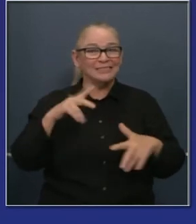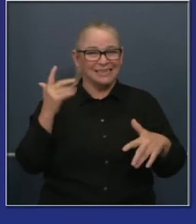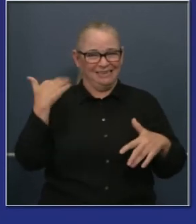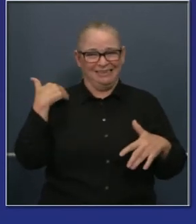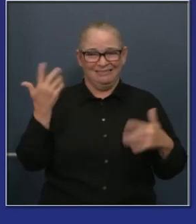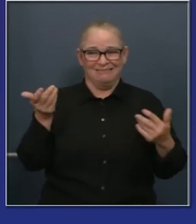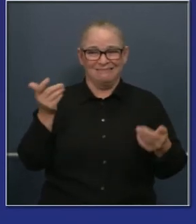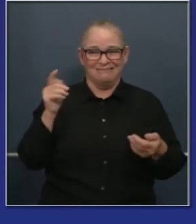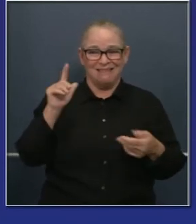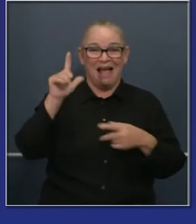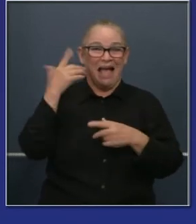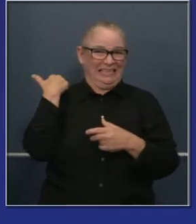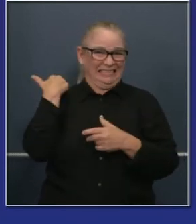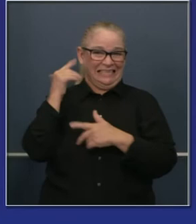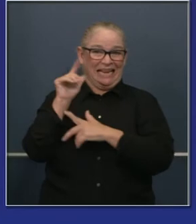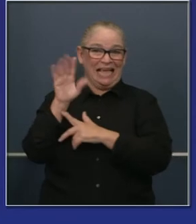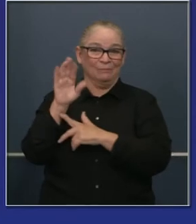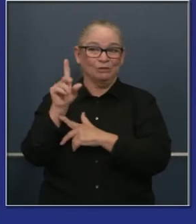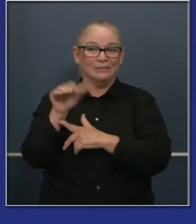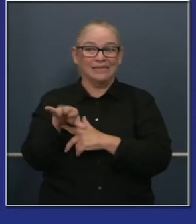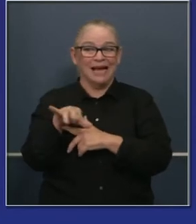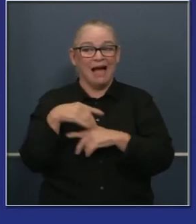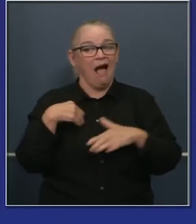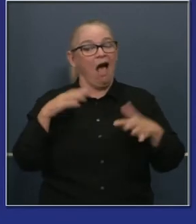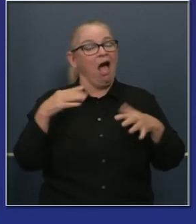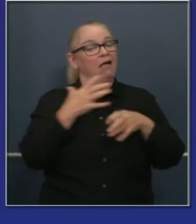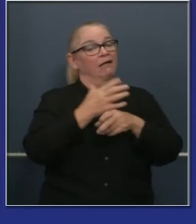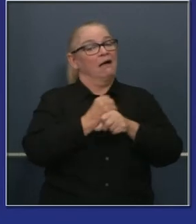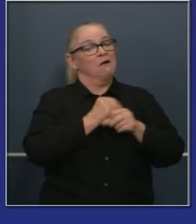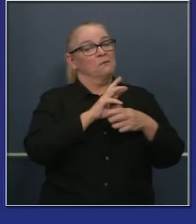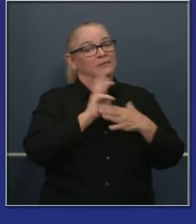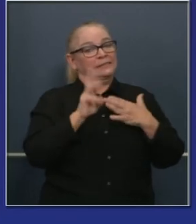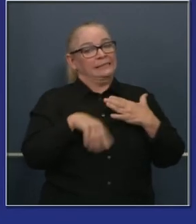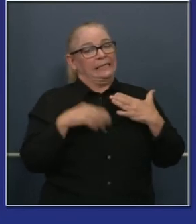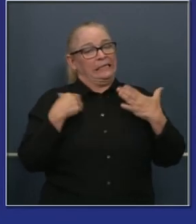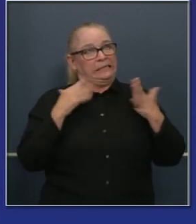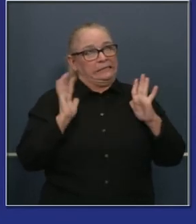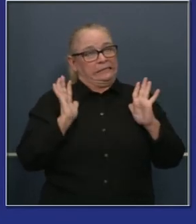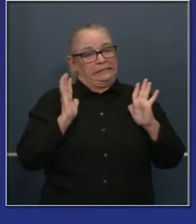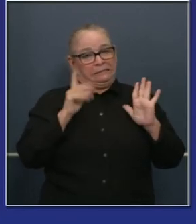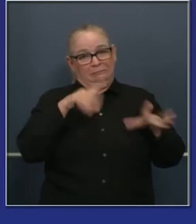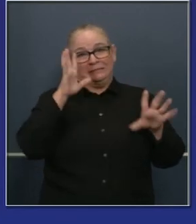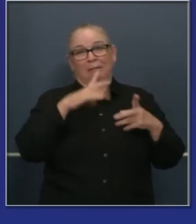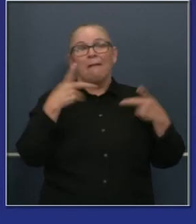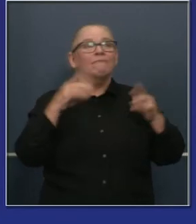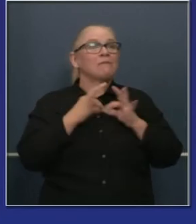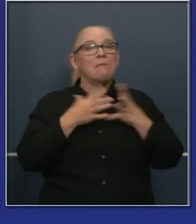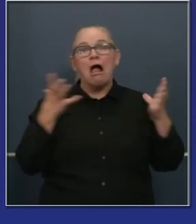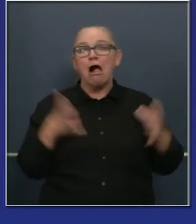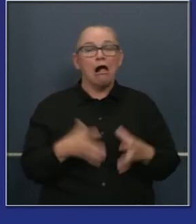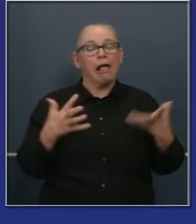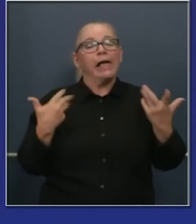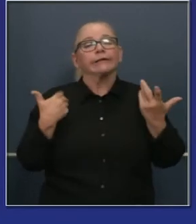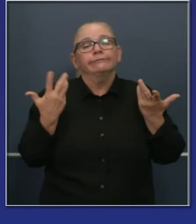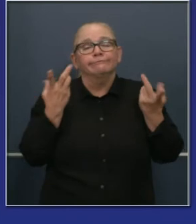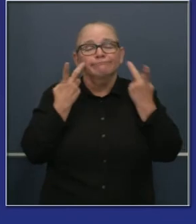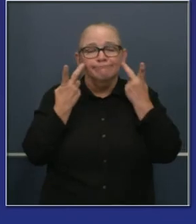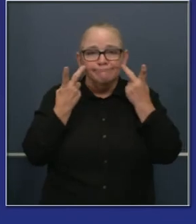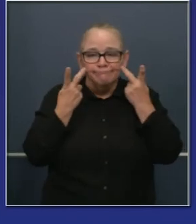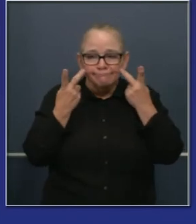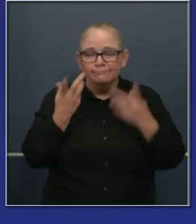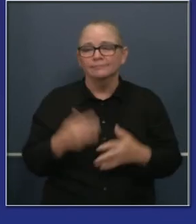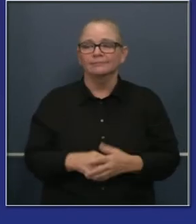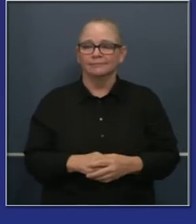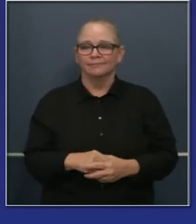un fin de semana largo y la data no ha llegado todavía pero hay retraso por supuesto en la data de esta información fue recopilada las últimas